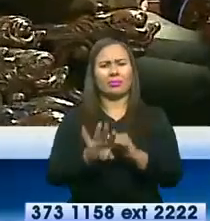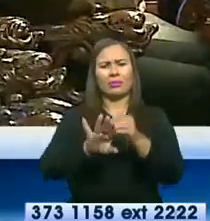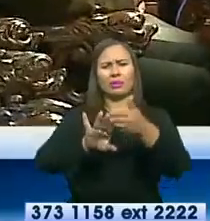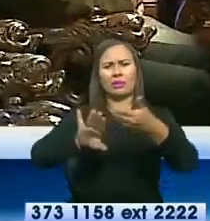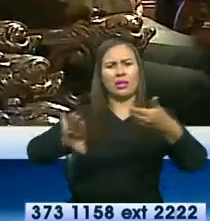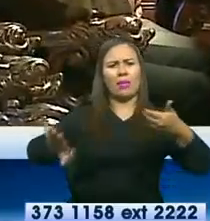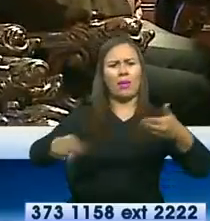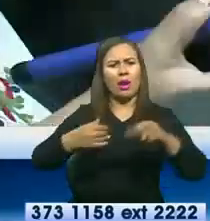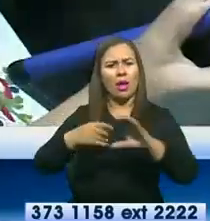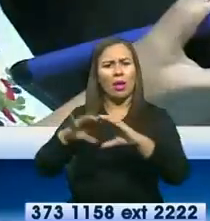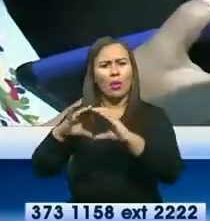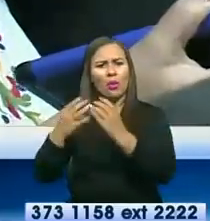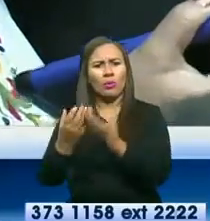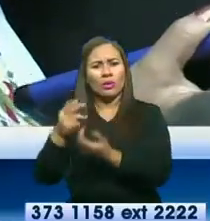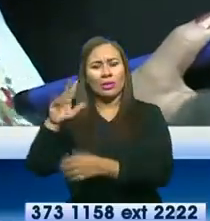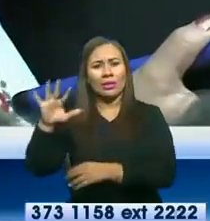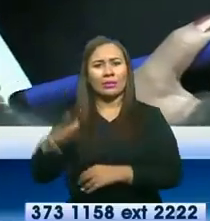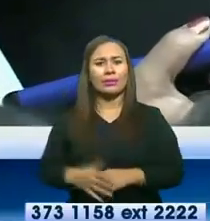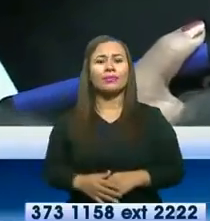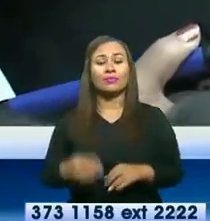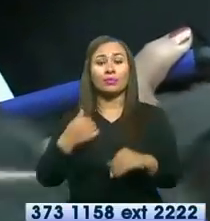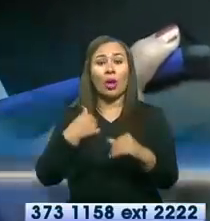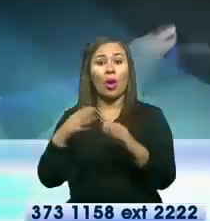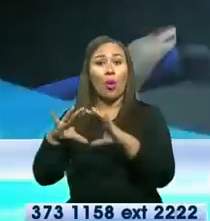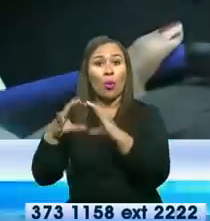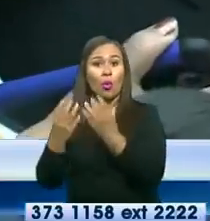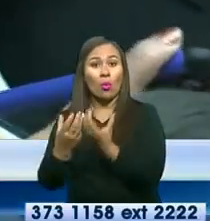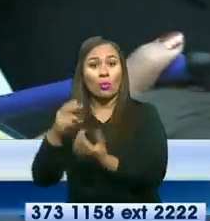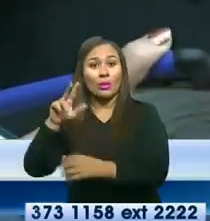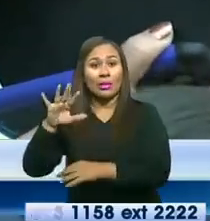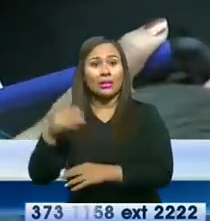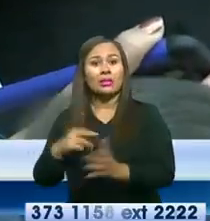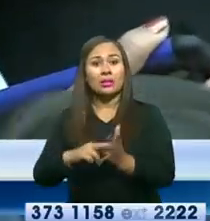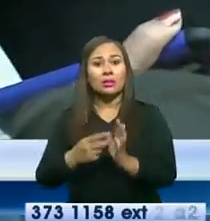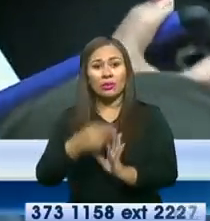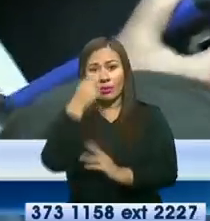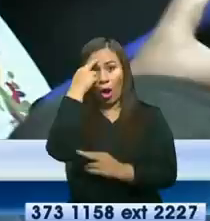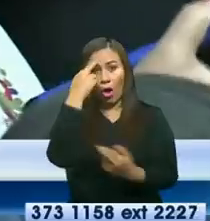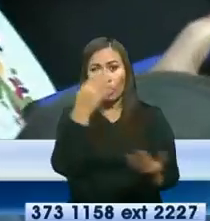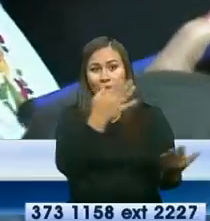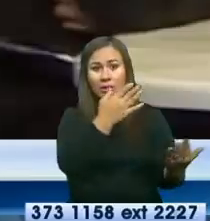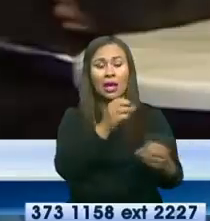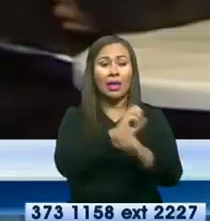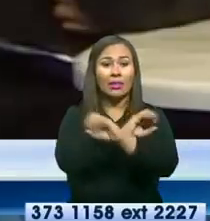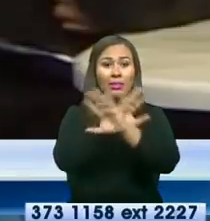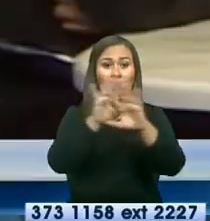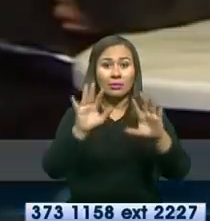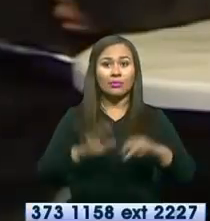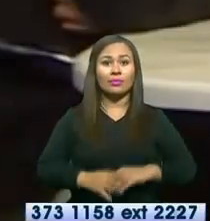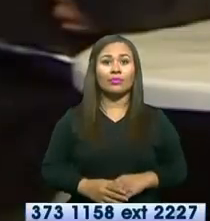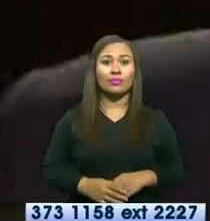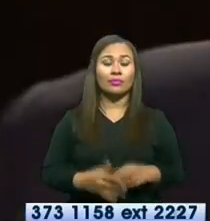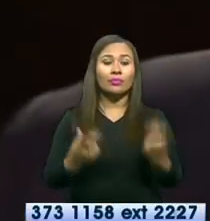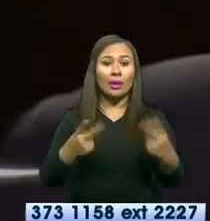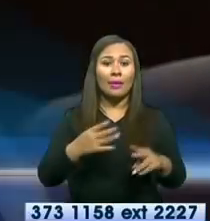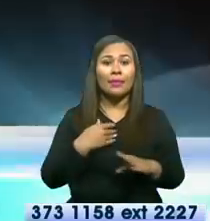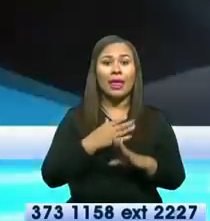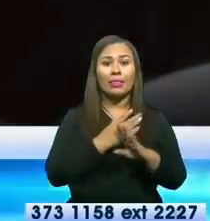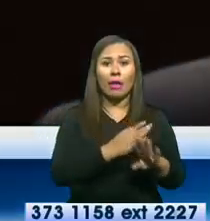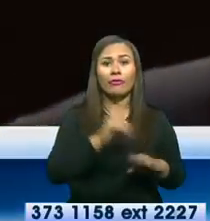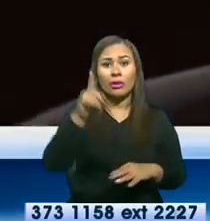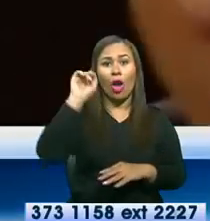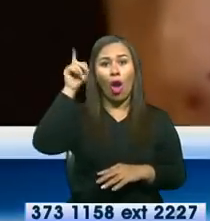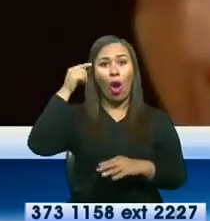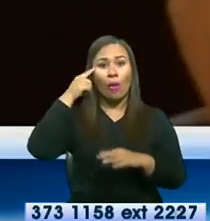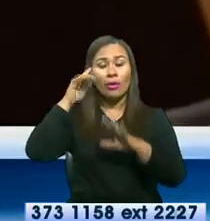Revolución Ciudadana. La Revolución Ciudadana es honestidad, es transparencia. De paso defienden los 10 años del gobierno de